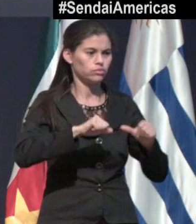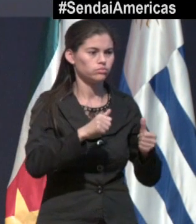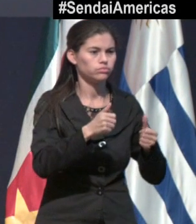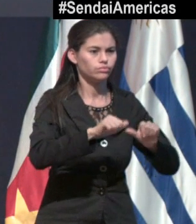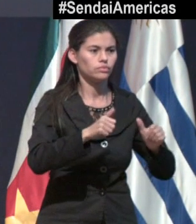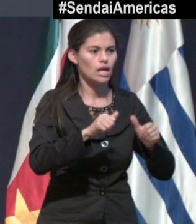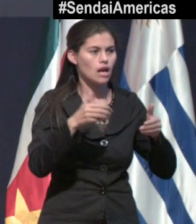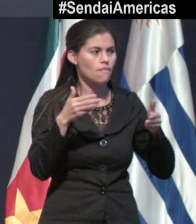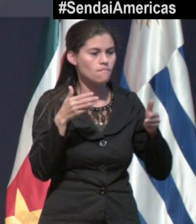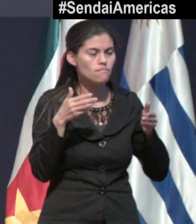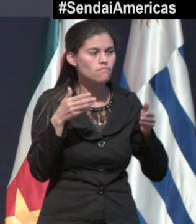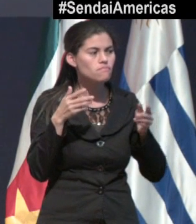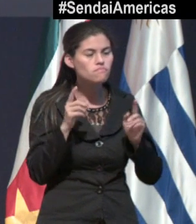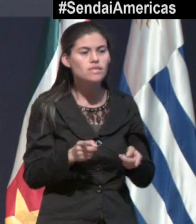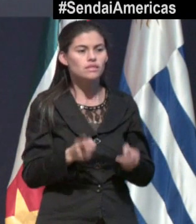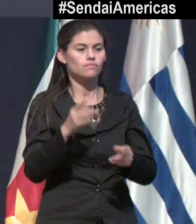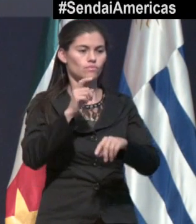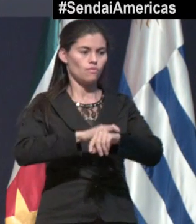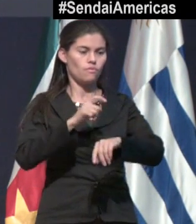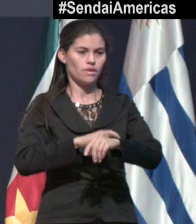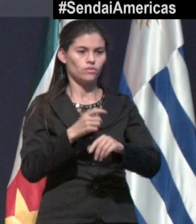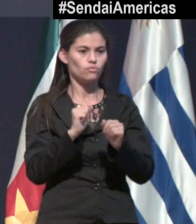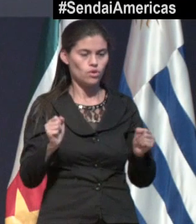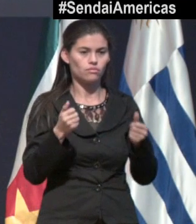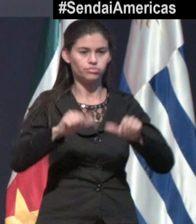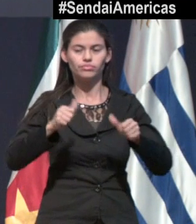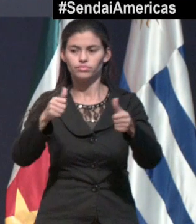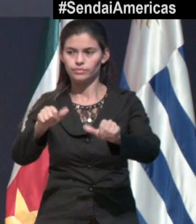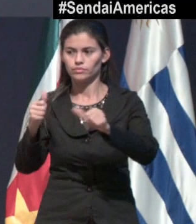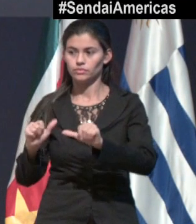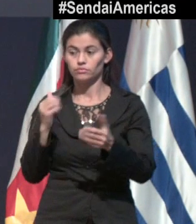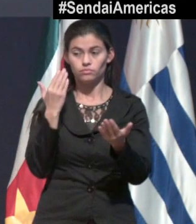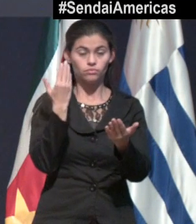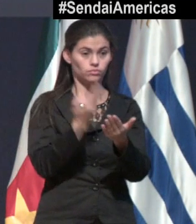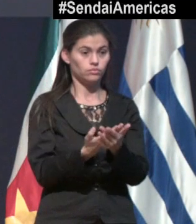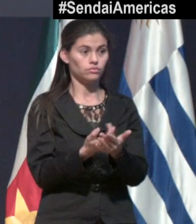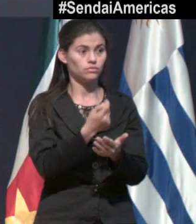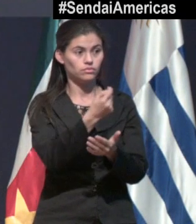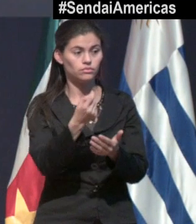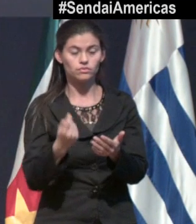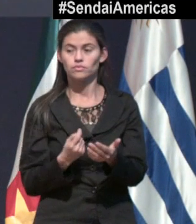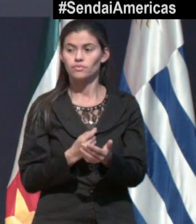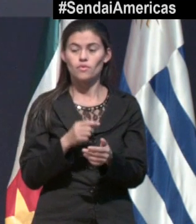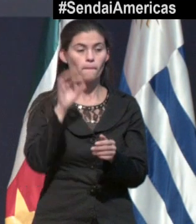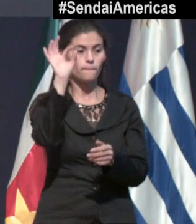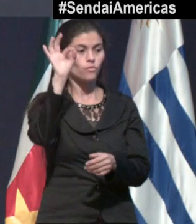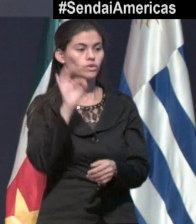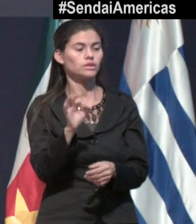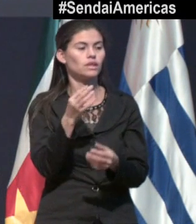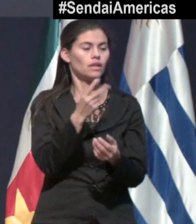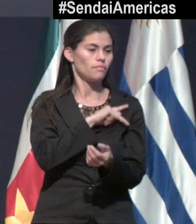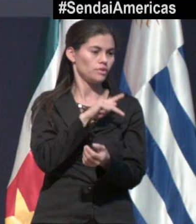vez. Este es un gráfico que demuestra tanto el porcentaje de la